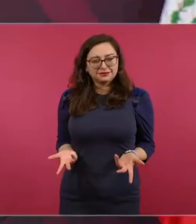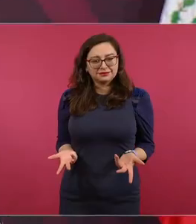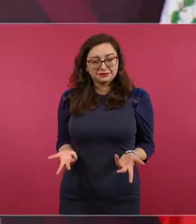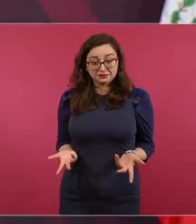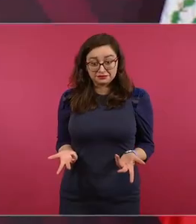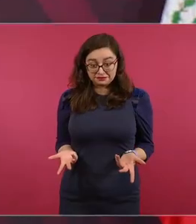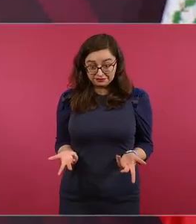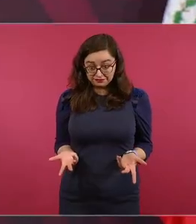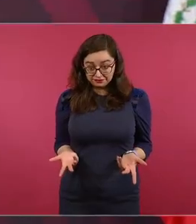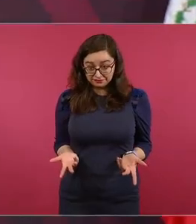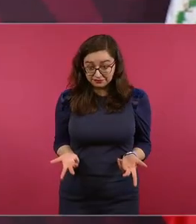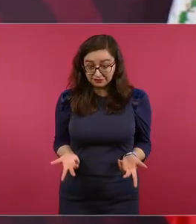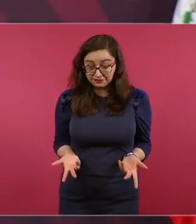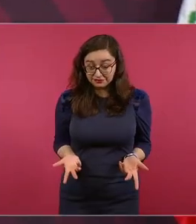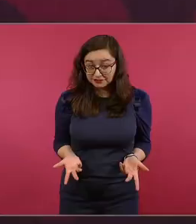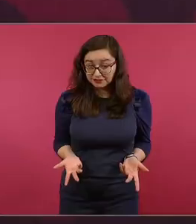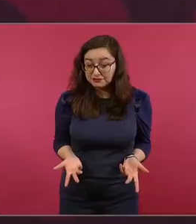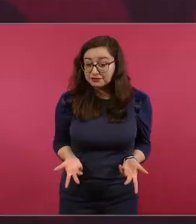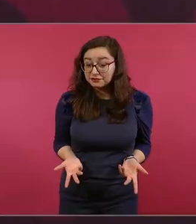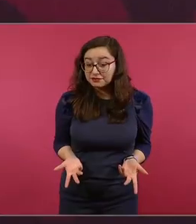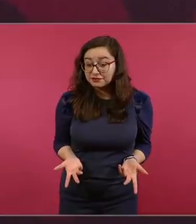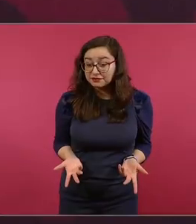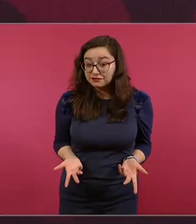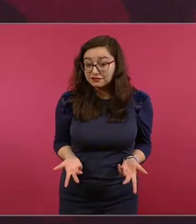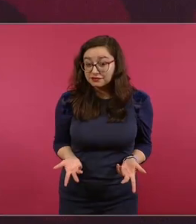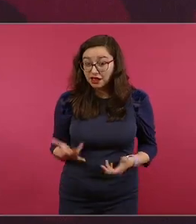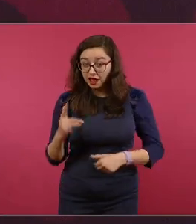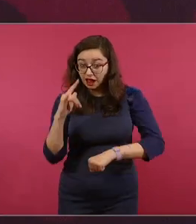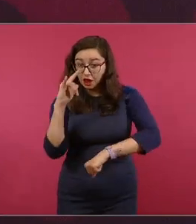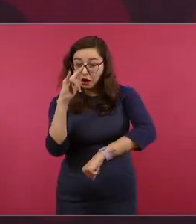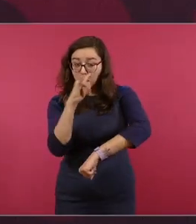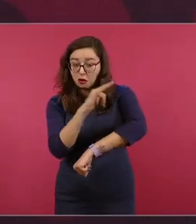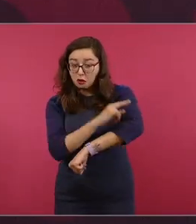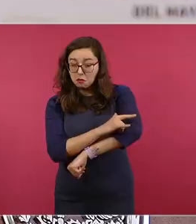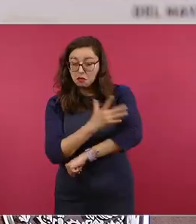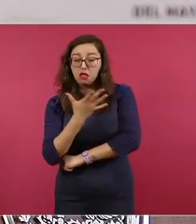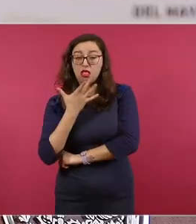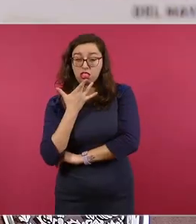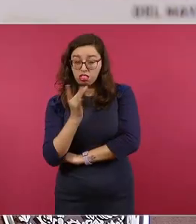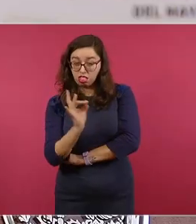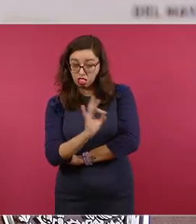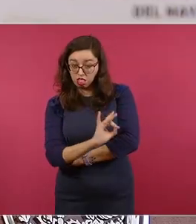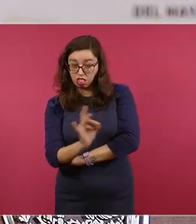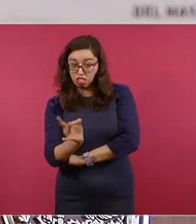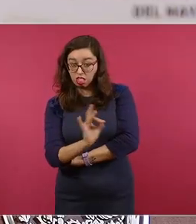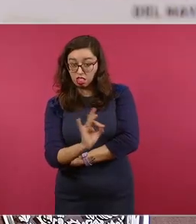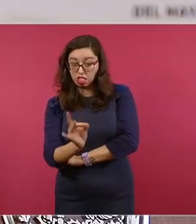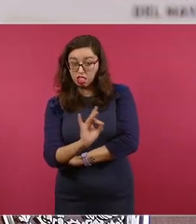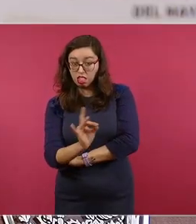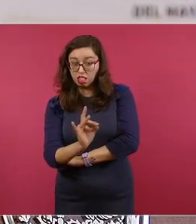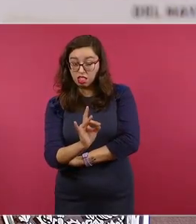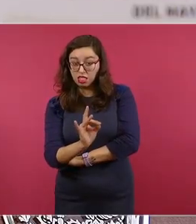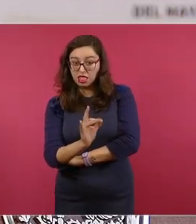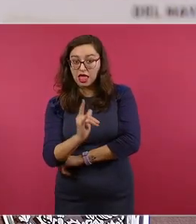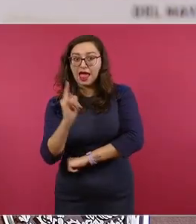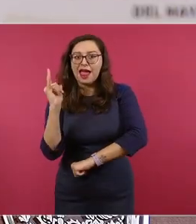No estamos hablando de cualquier aeropuerto, estamos hablando del aeropuerto de la Ciudad de México, controlado